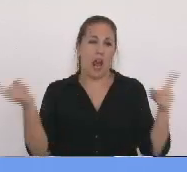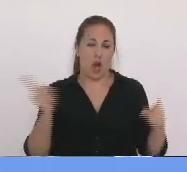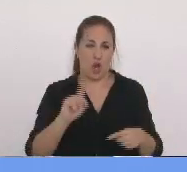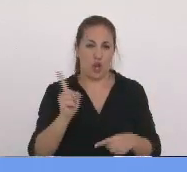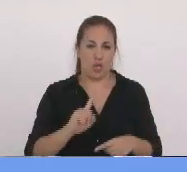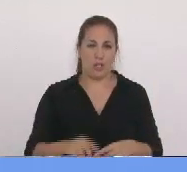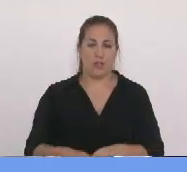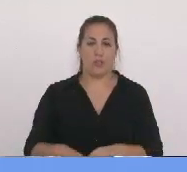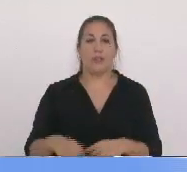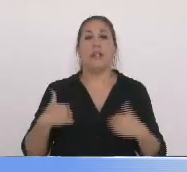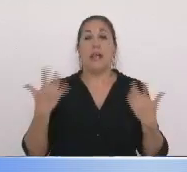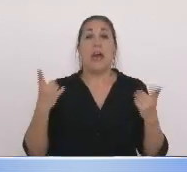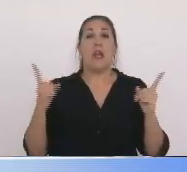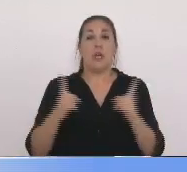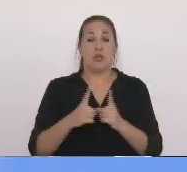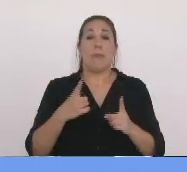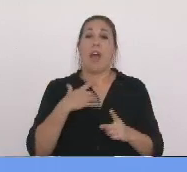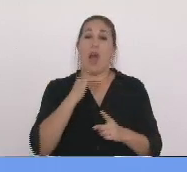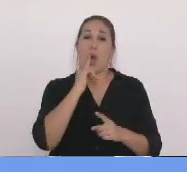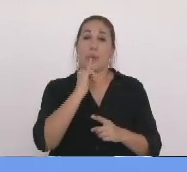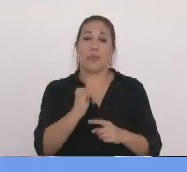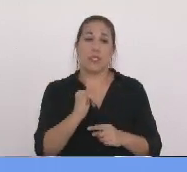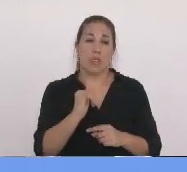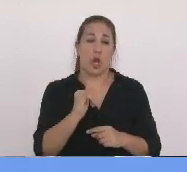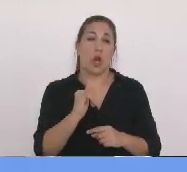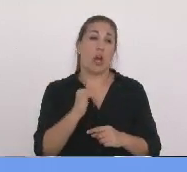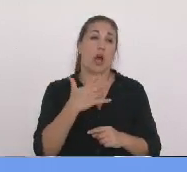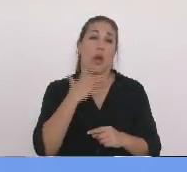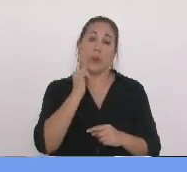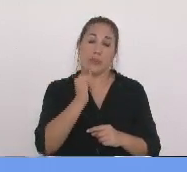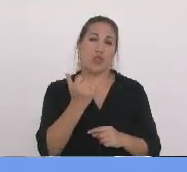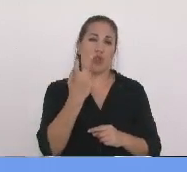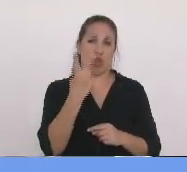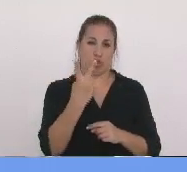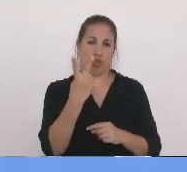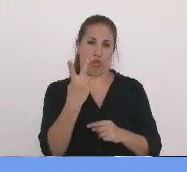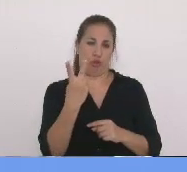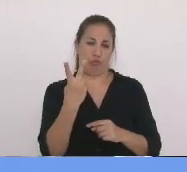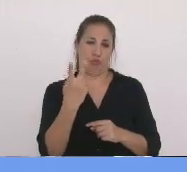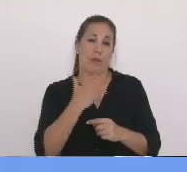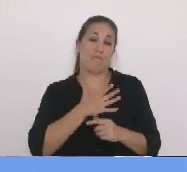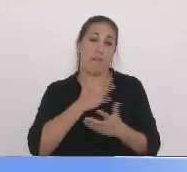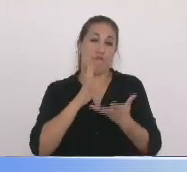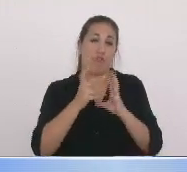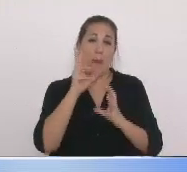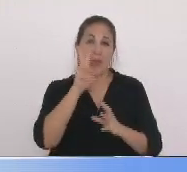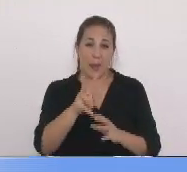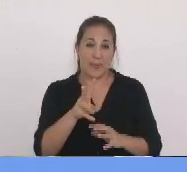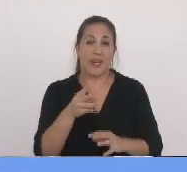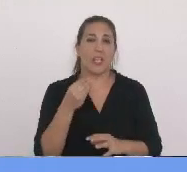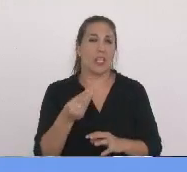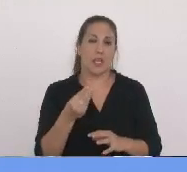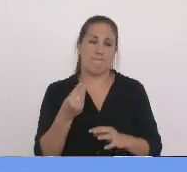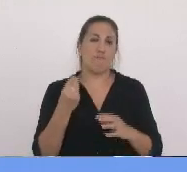y en resumen advierto yo diría dos aspectos que a mi modo de ver son muy